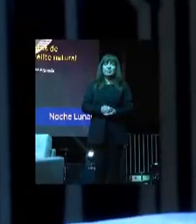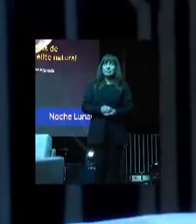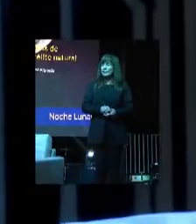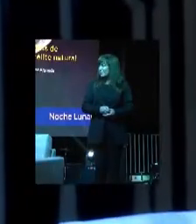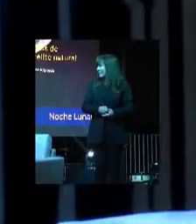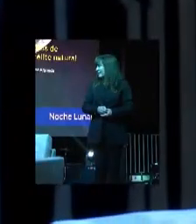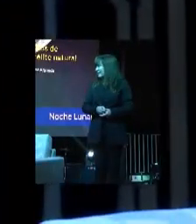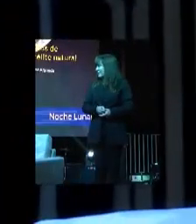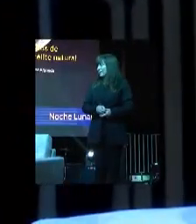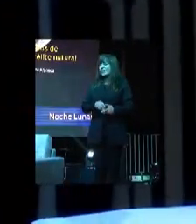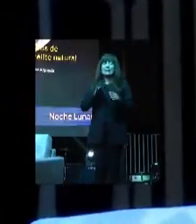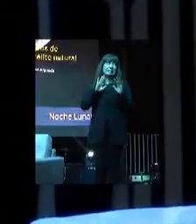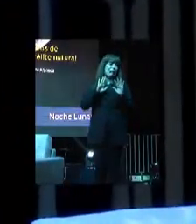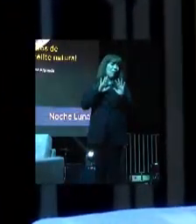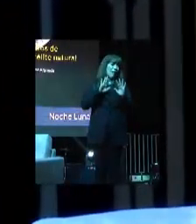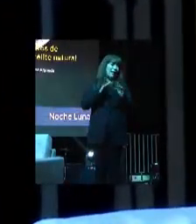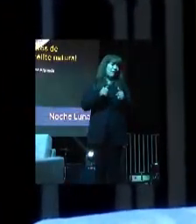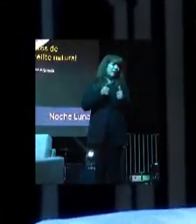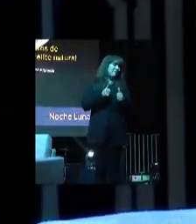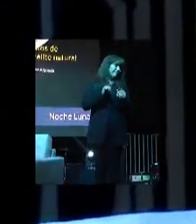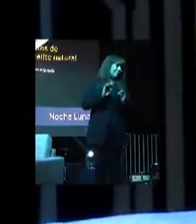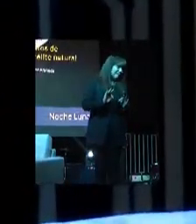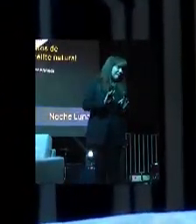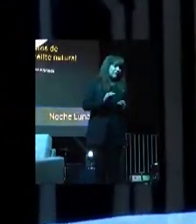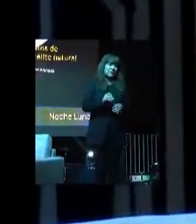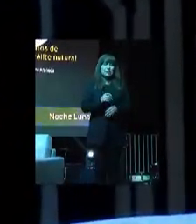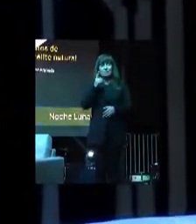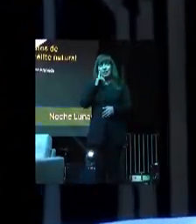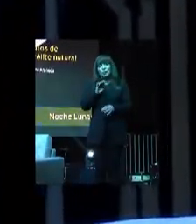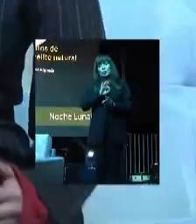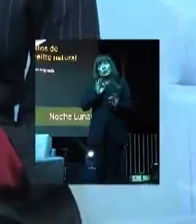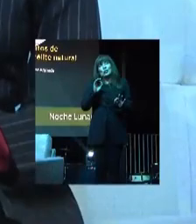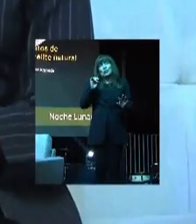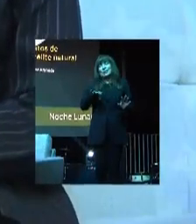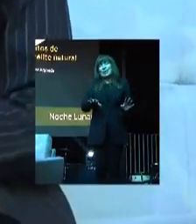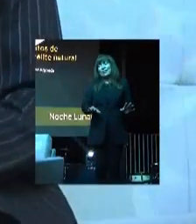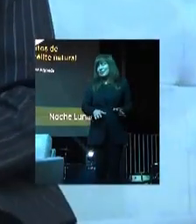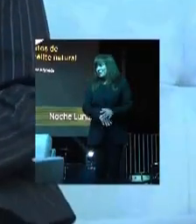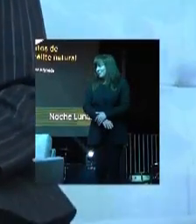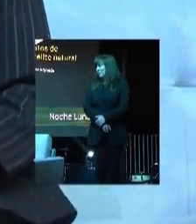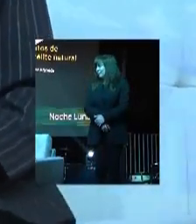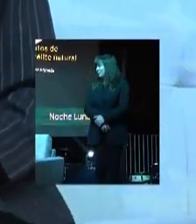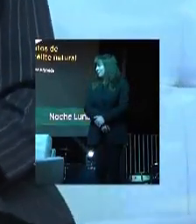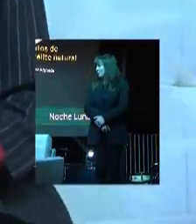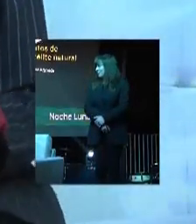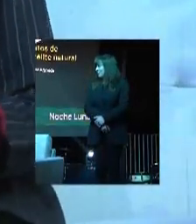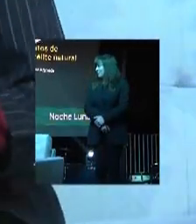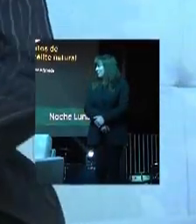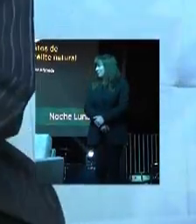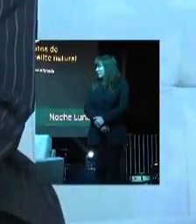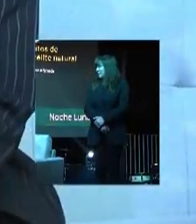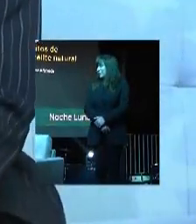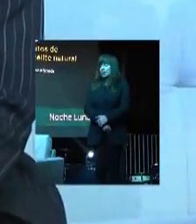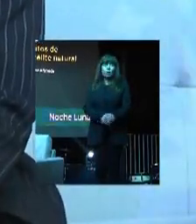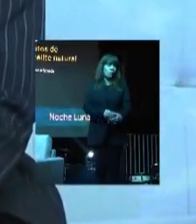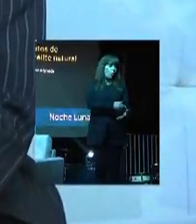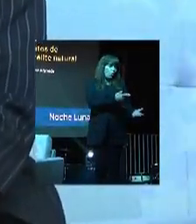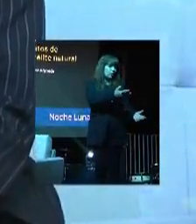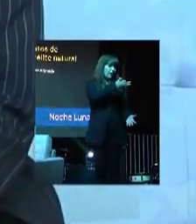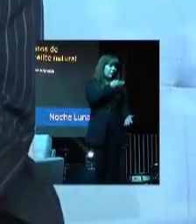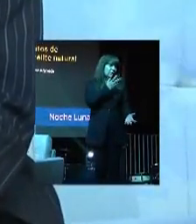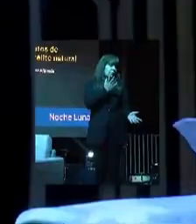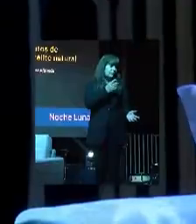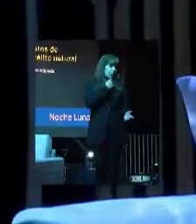Claro, espero algo bueno, pero uno nunca sabe, así que ya, ustedes dicen,